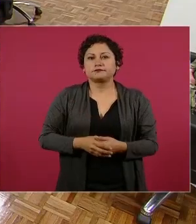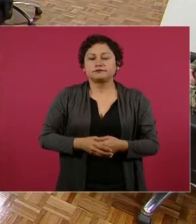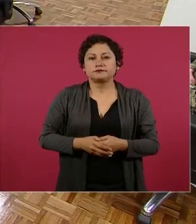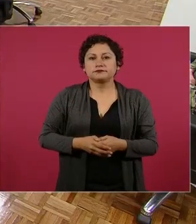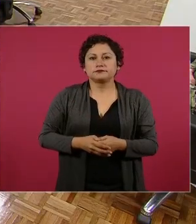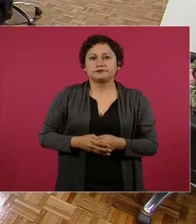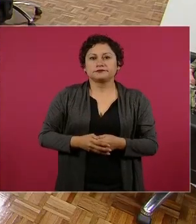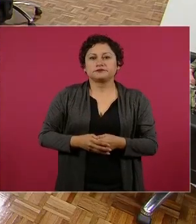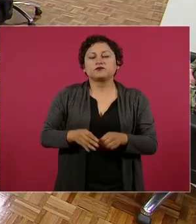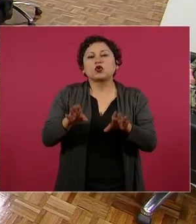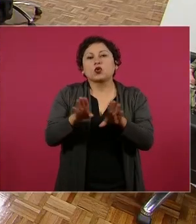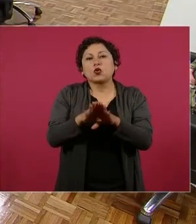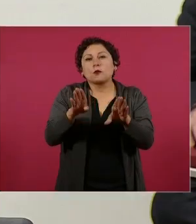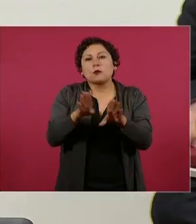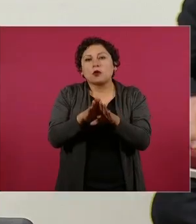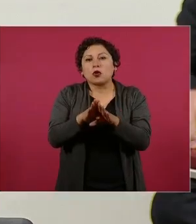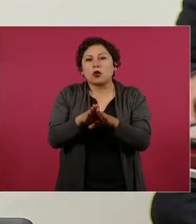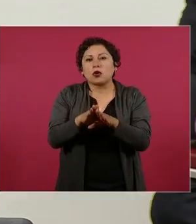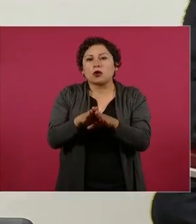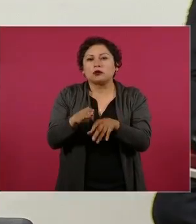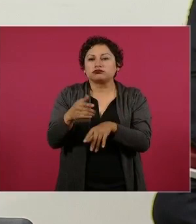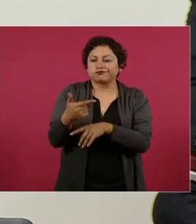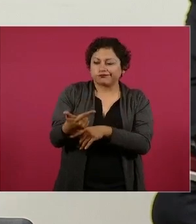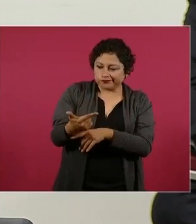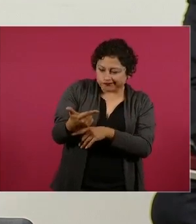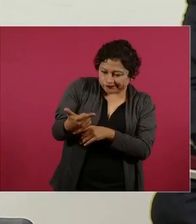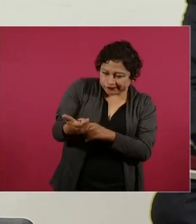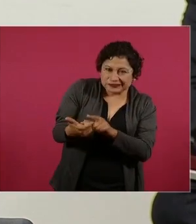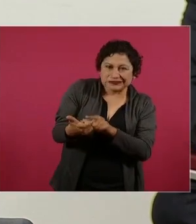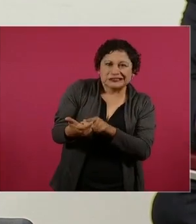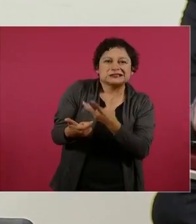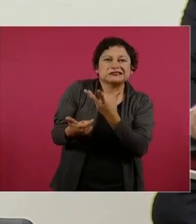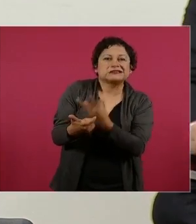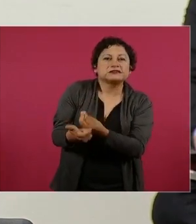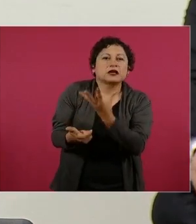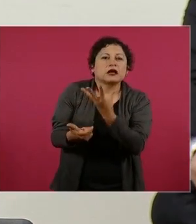un refaccionamiento para quizás mantener